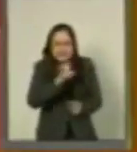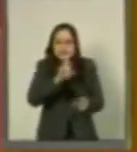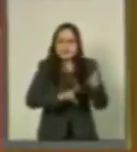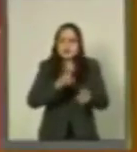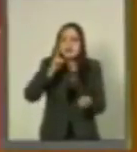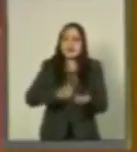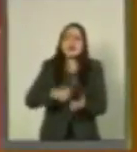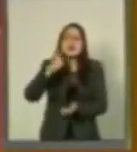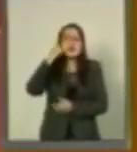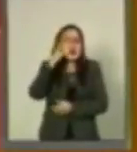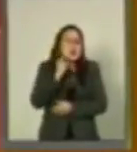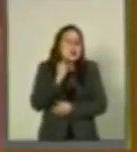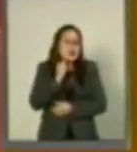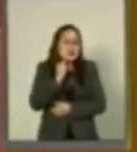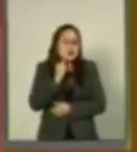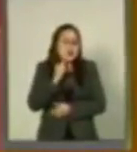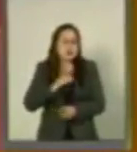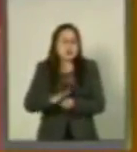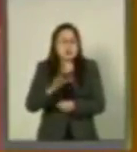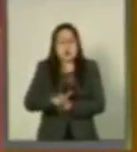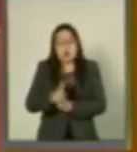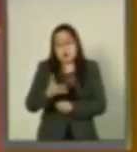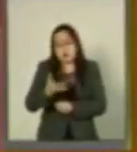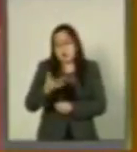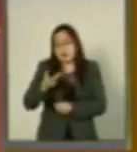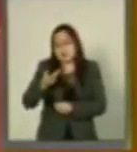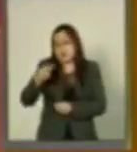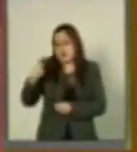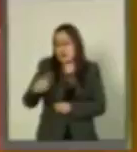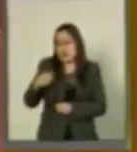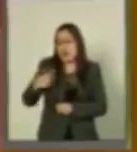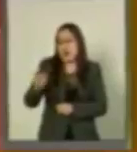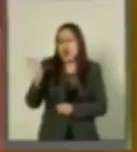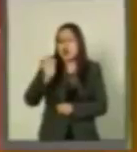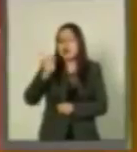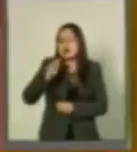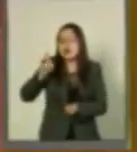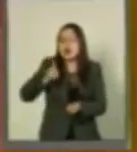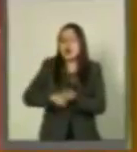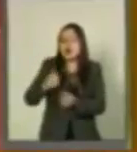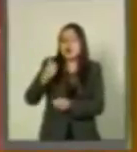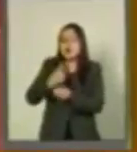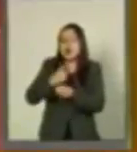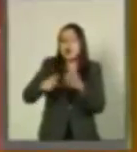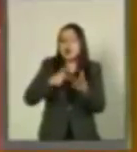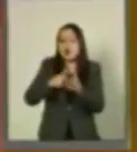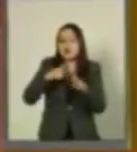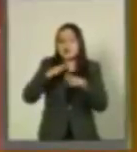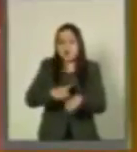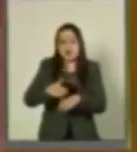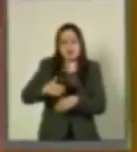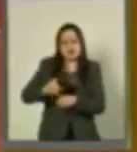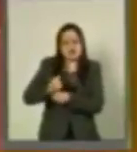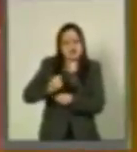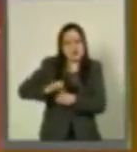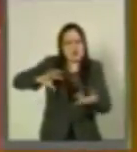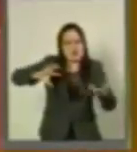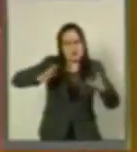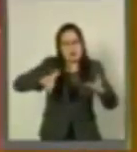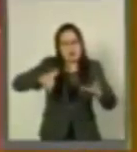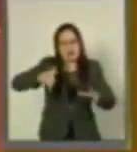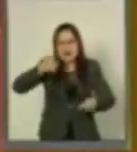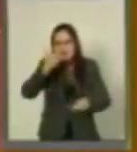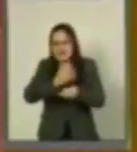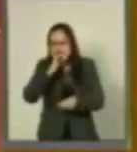Guerrero ocupa uno de los primeros lugares en violencia e impunidad.